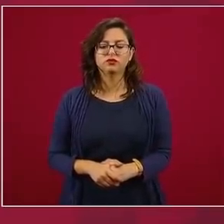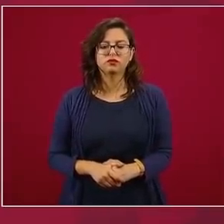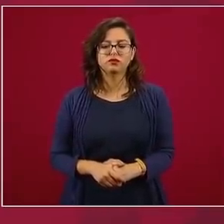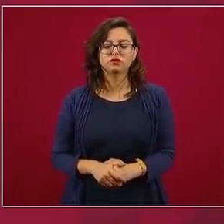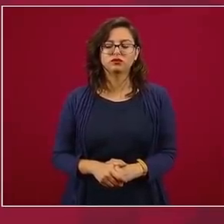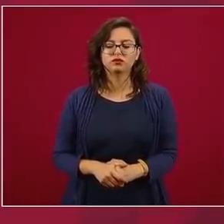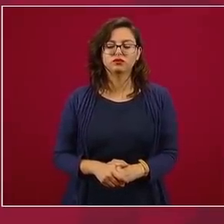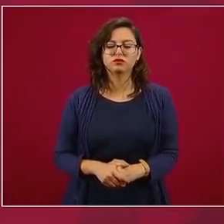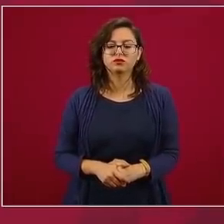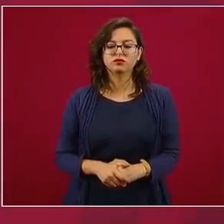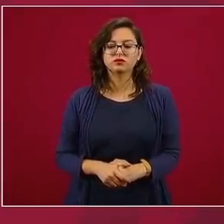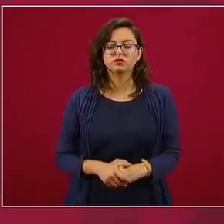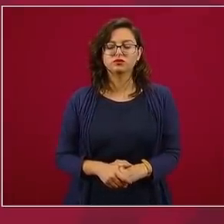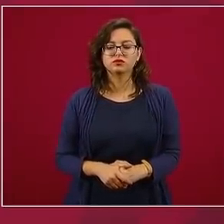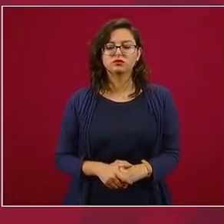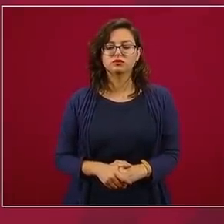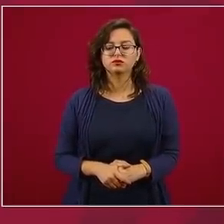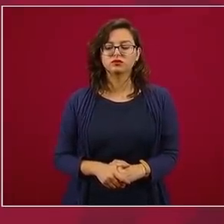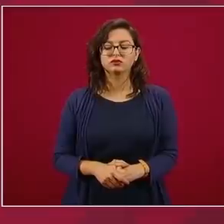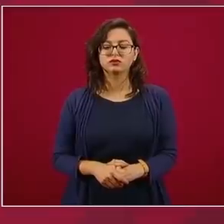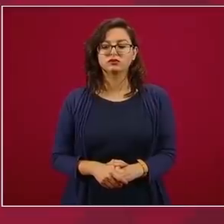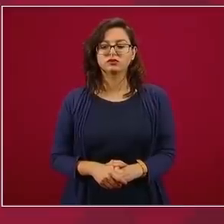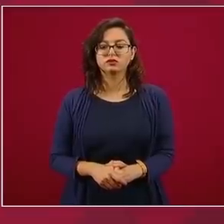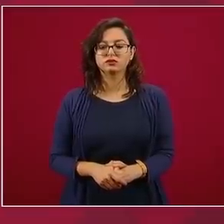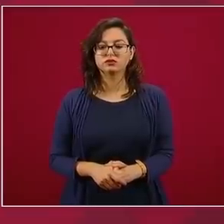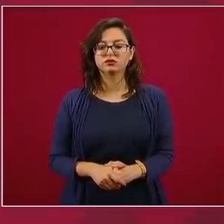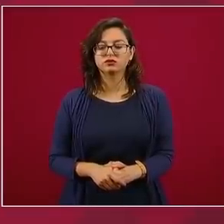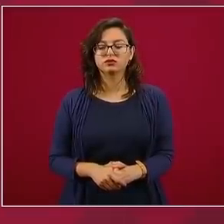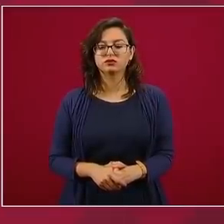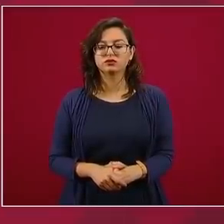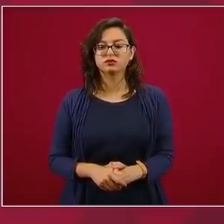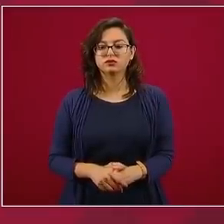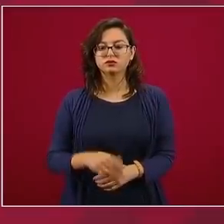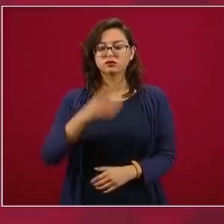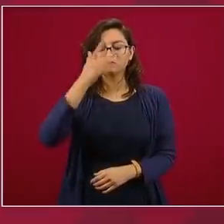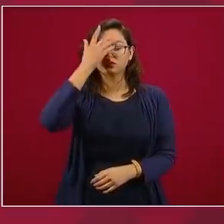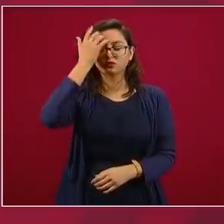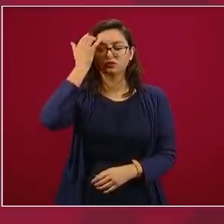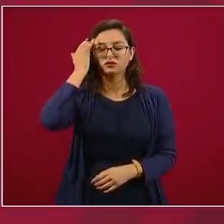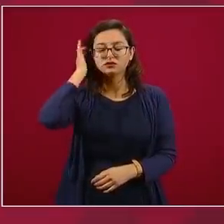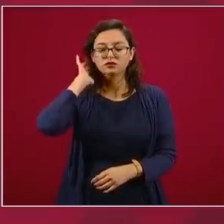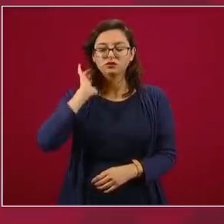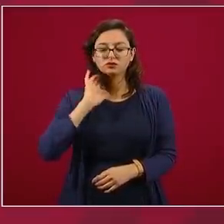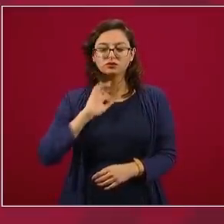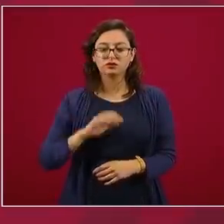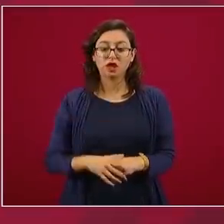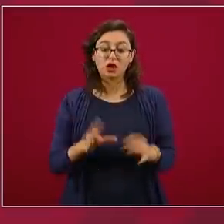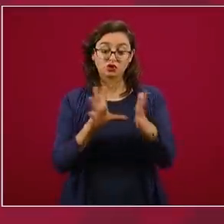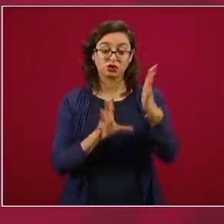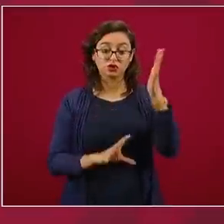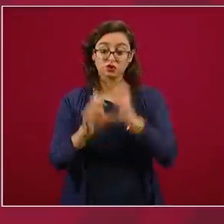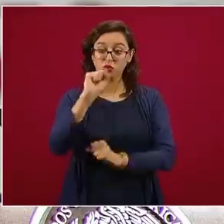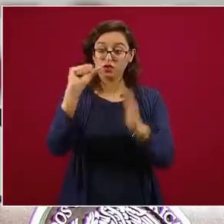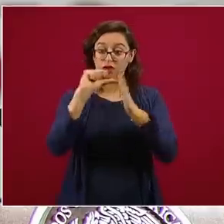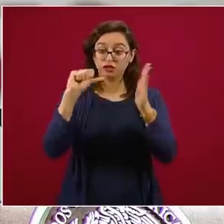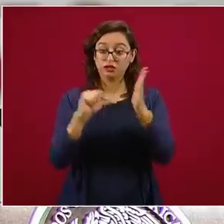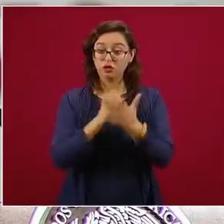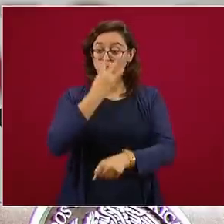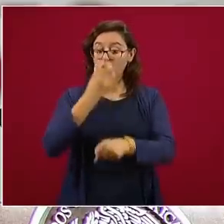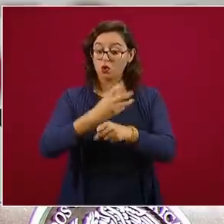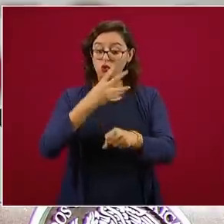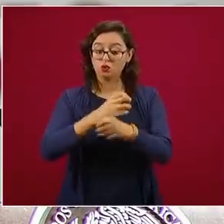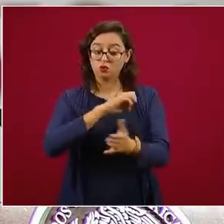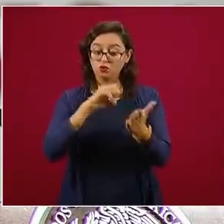Y nosotros tenemos que cumplir lo que establece el artículo 4 de la Constitución,